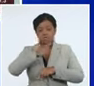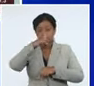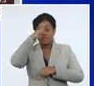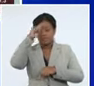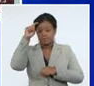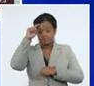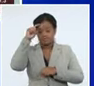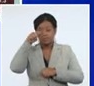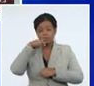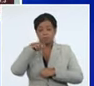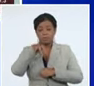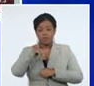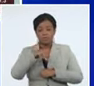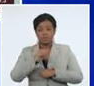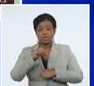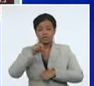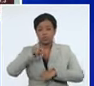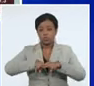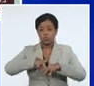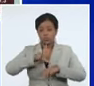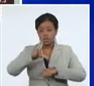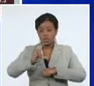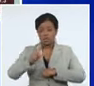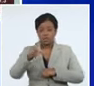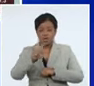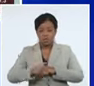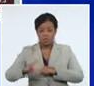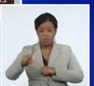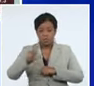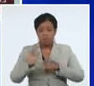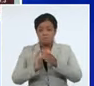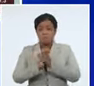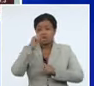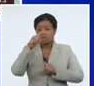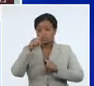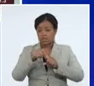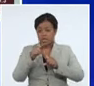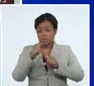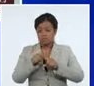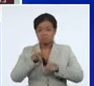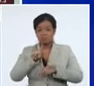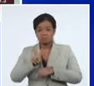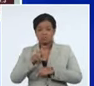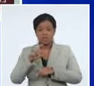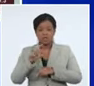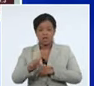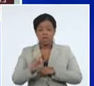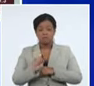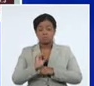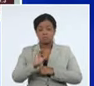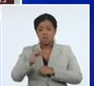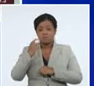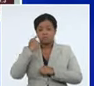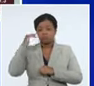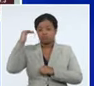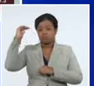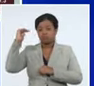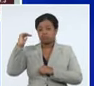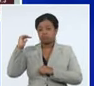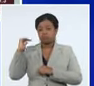Río, Holguín, Camagüey, Matanzas, Villa Clara, las provincias con los